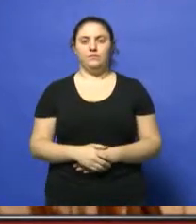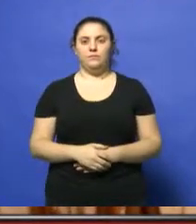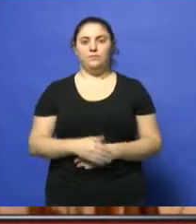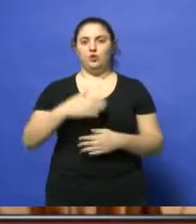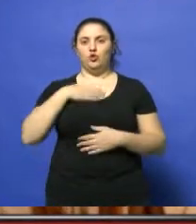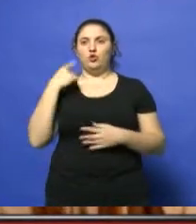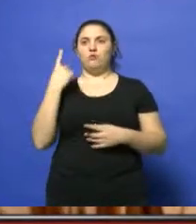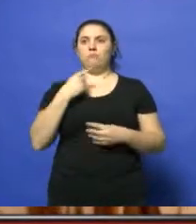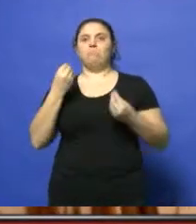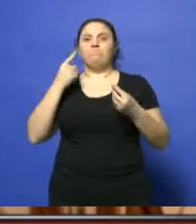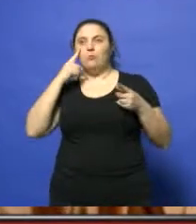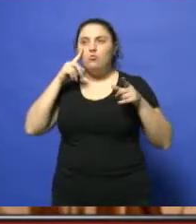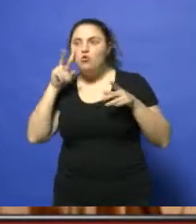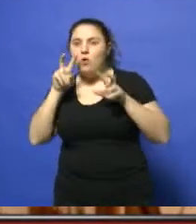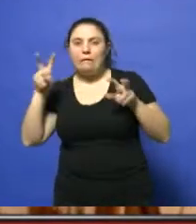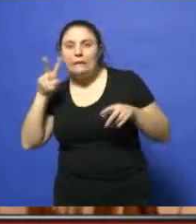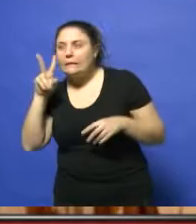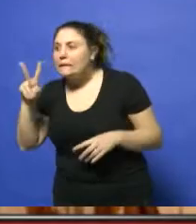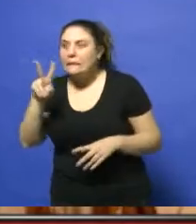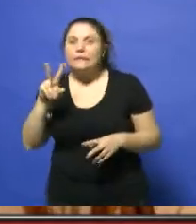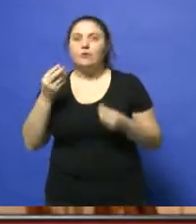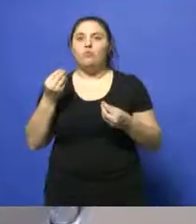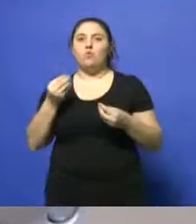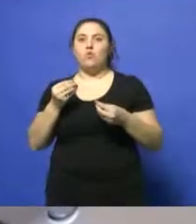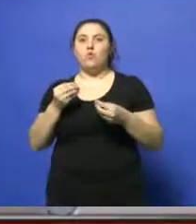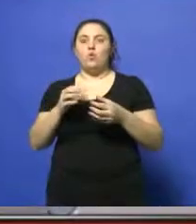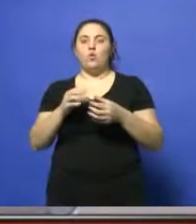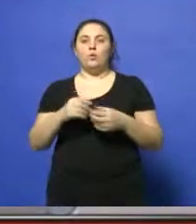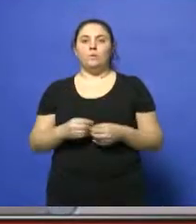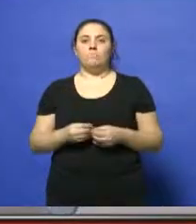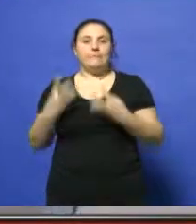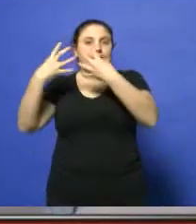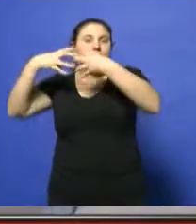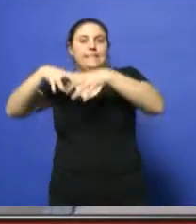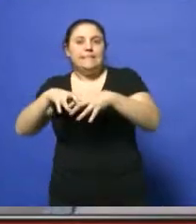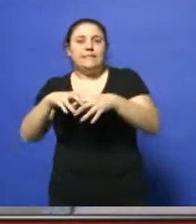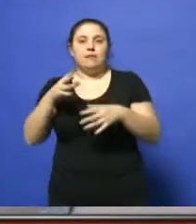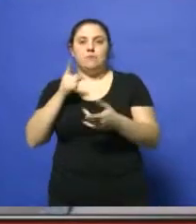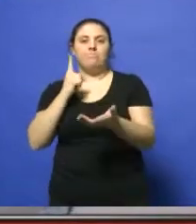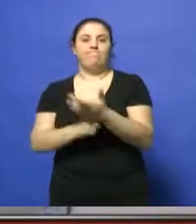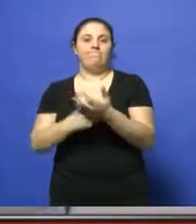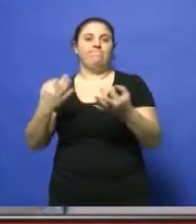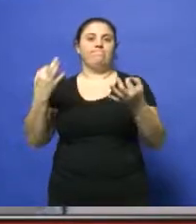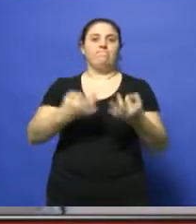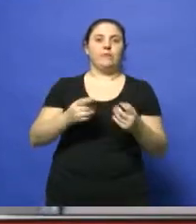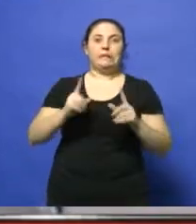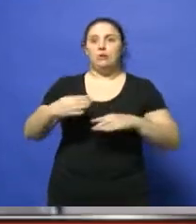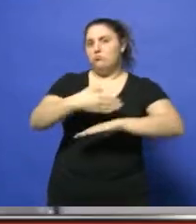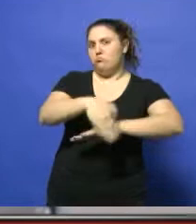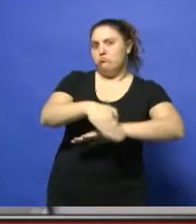queremos analizar un sistema como corresponde y a partir de allí tomar las decisiones que tengamos que tomar, como lo estamos haciendo en materia vial de